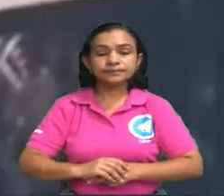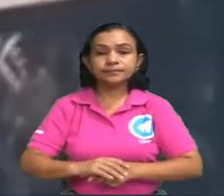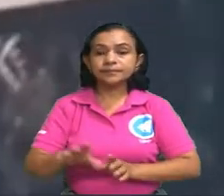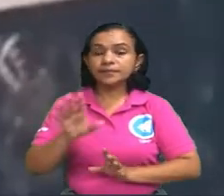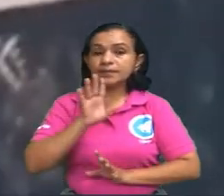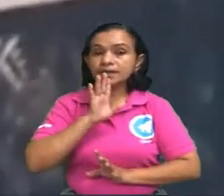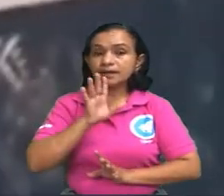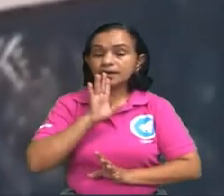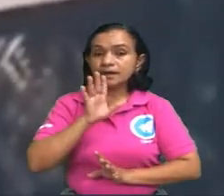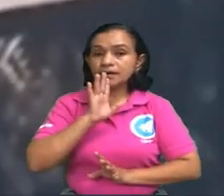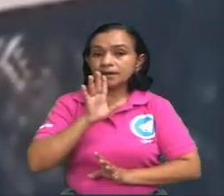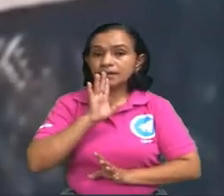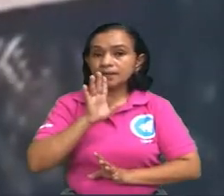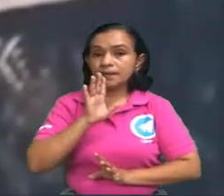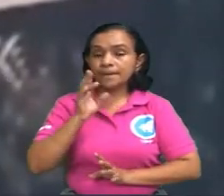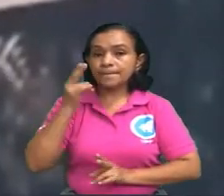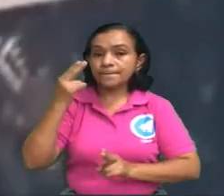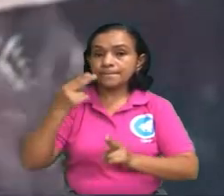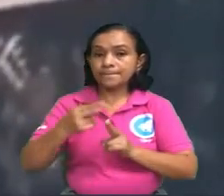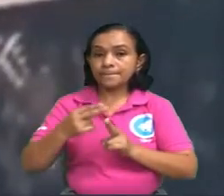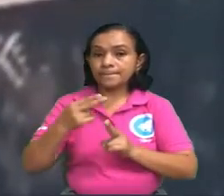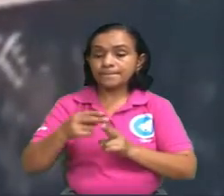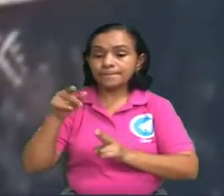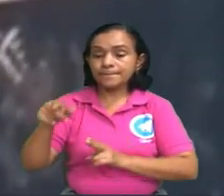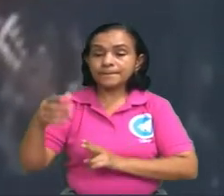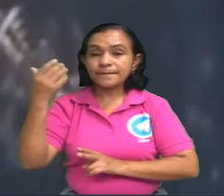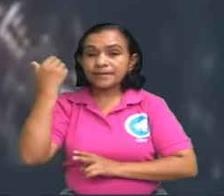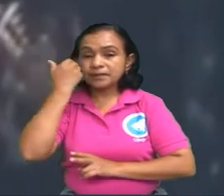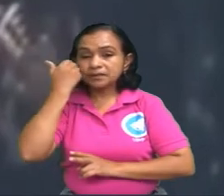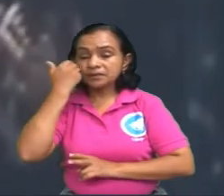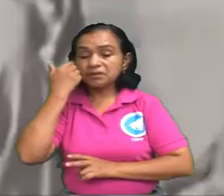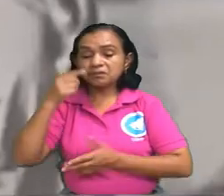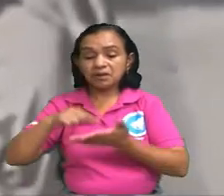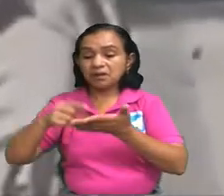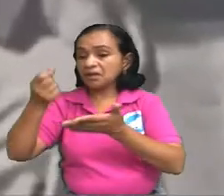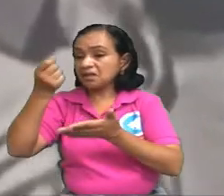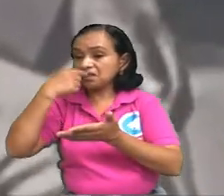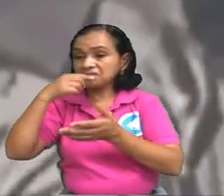Hablo en nombre de los enfermos que no tienen medicinas.